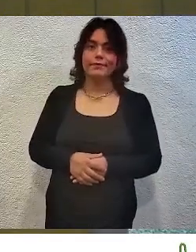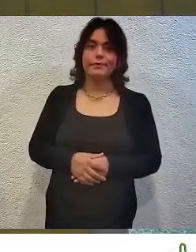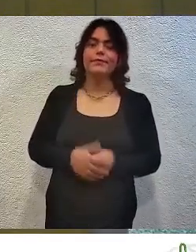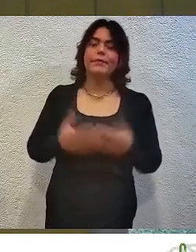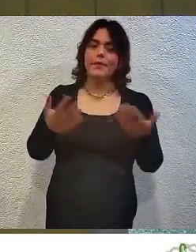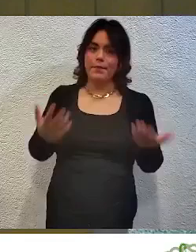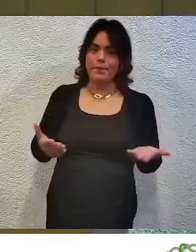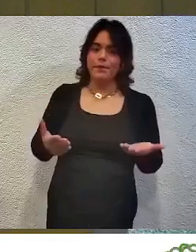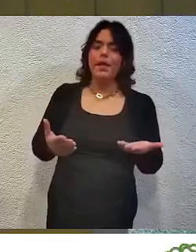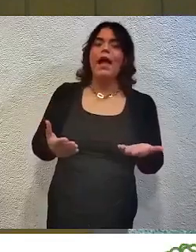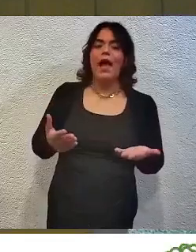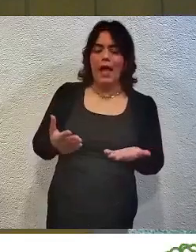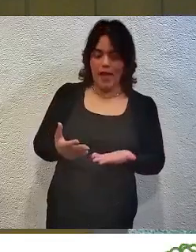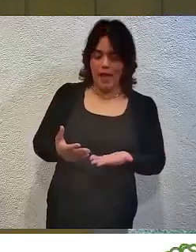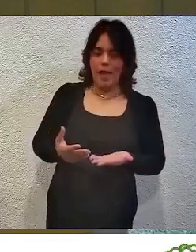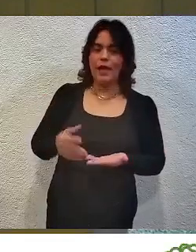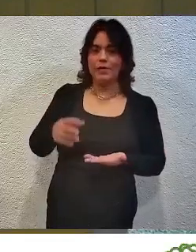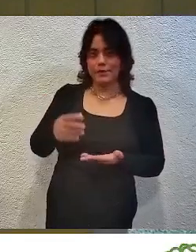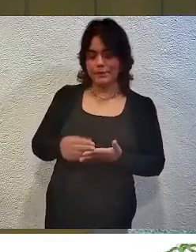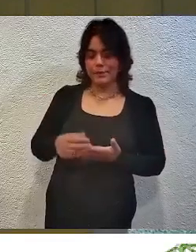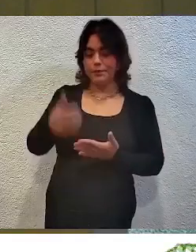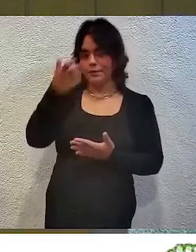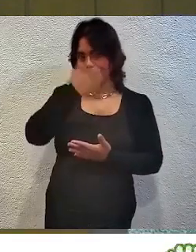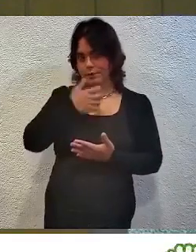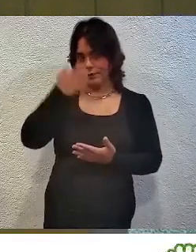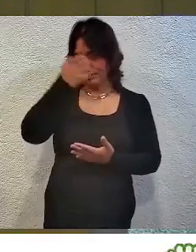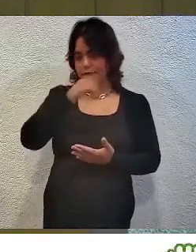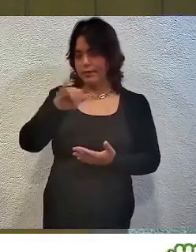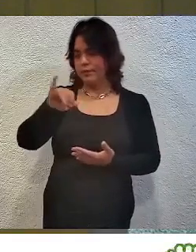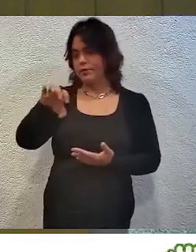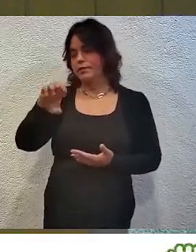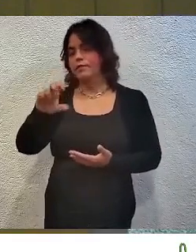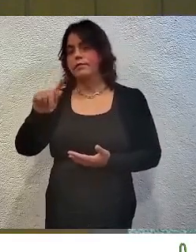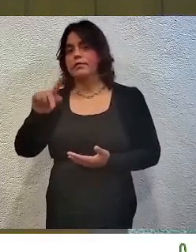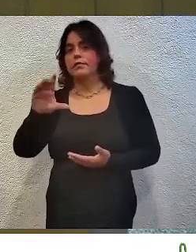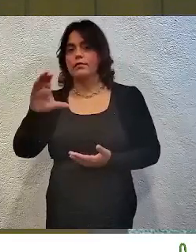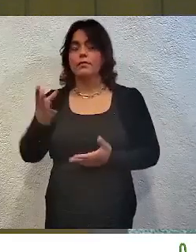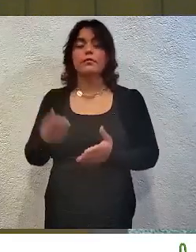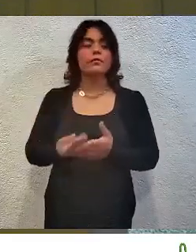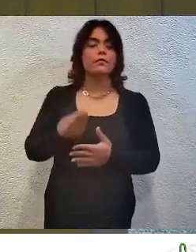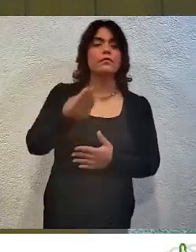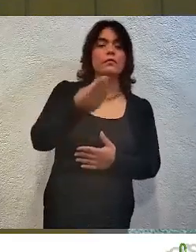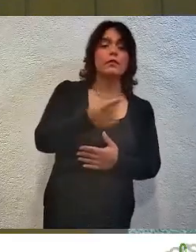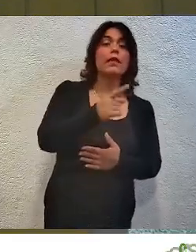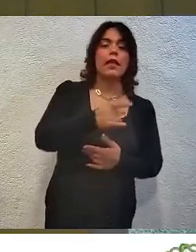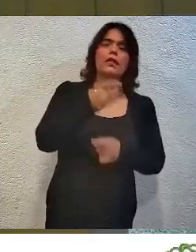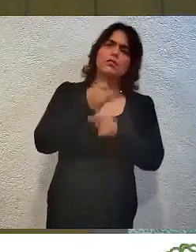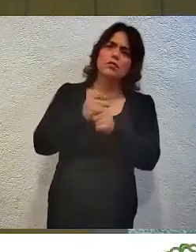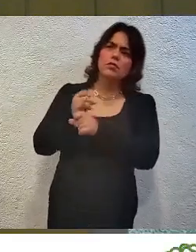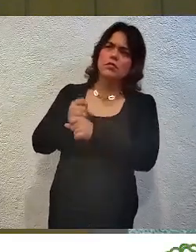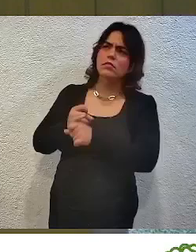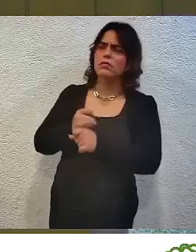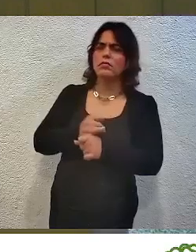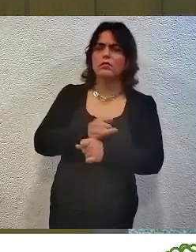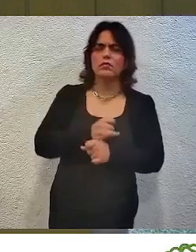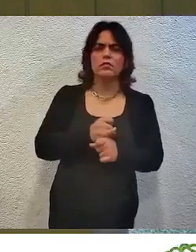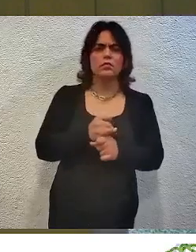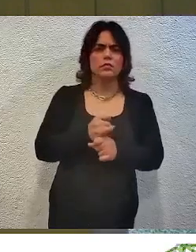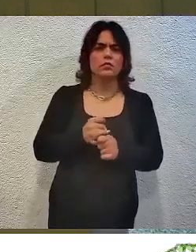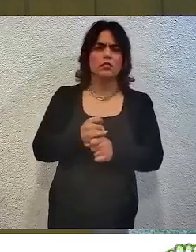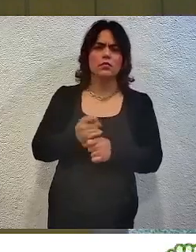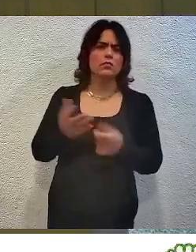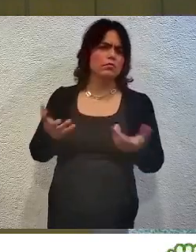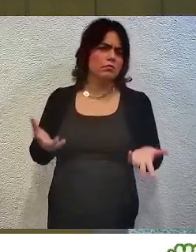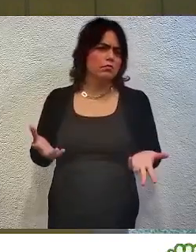una vista al Instituto Electoral y de Participación Ciudadana para que realizara la investigación de si